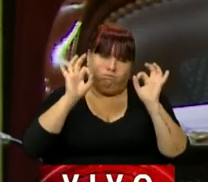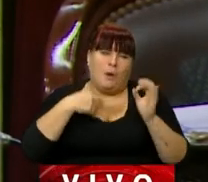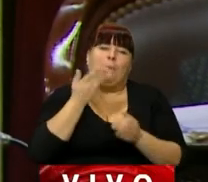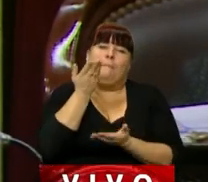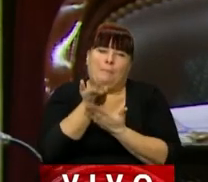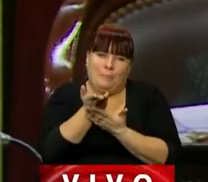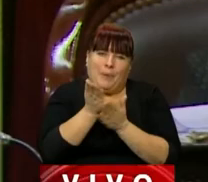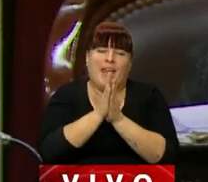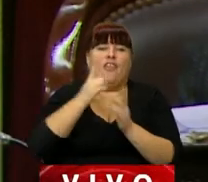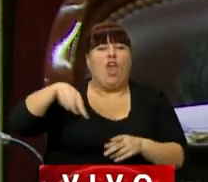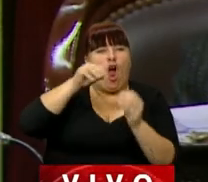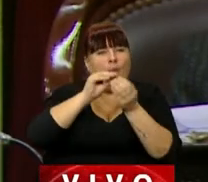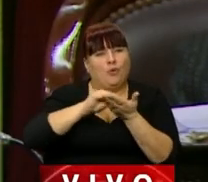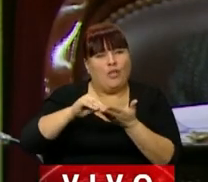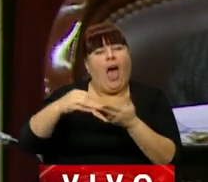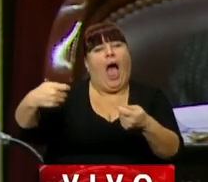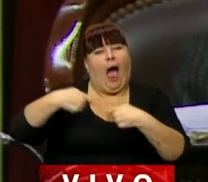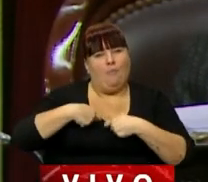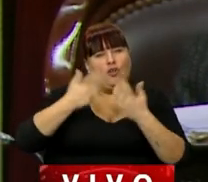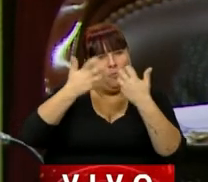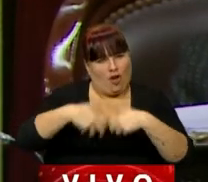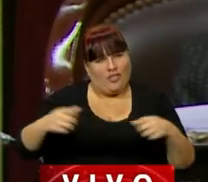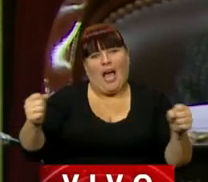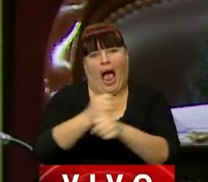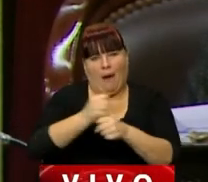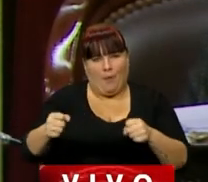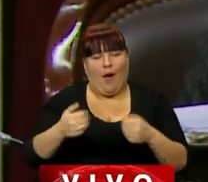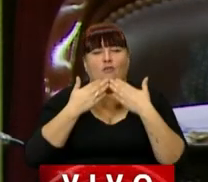expuesto, solicito a mis pares que nos acompañen en este proyecto y en